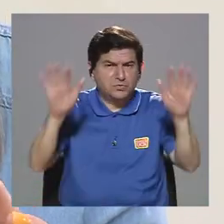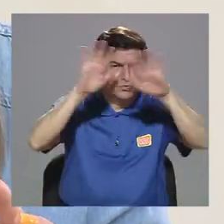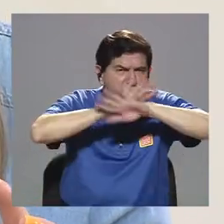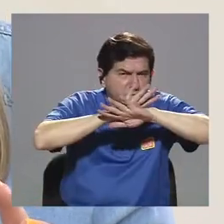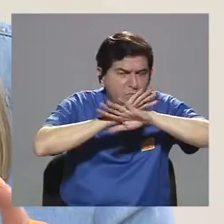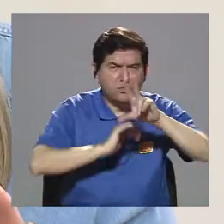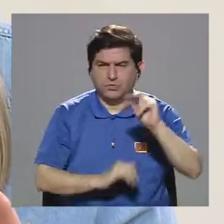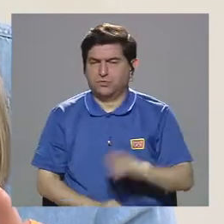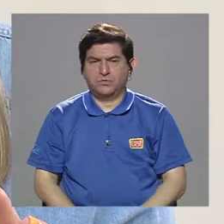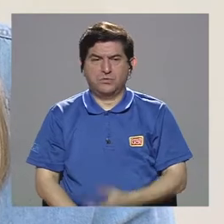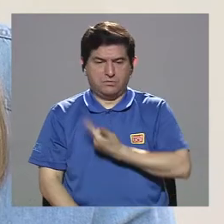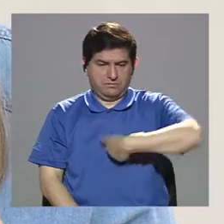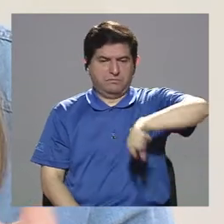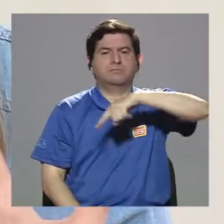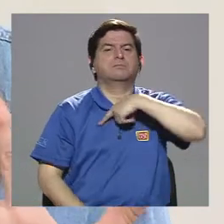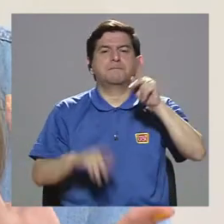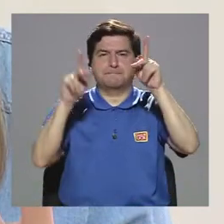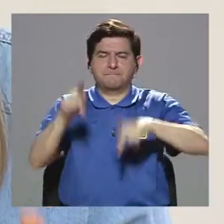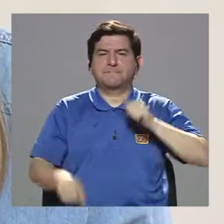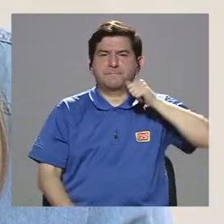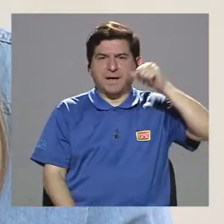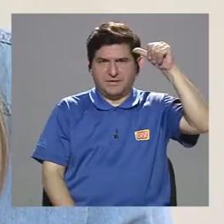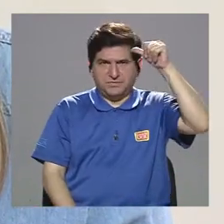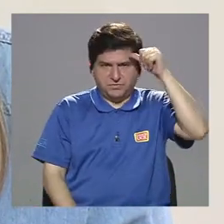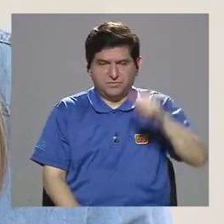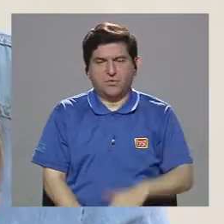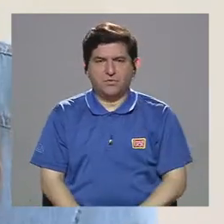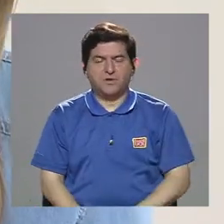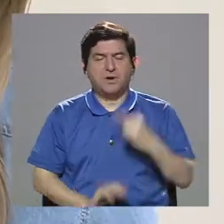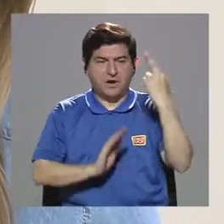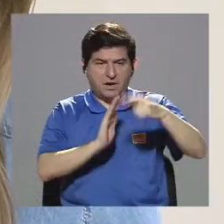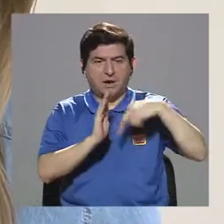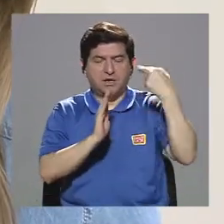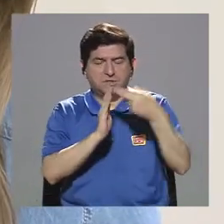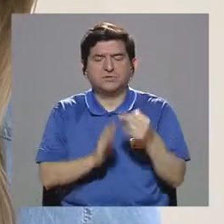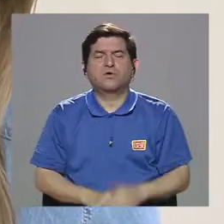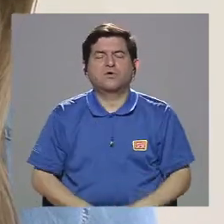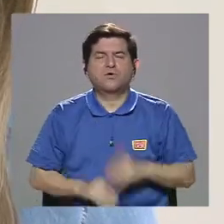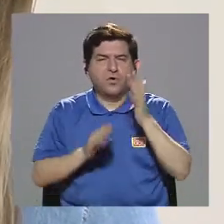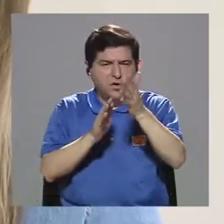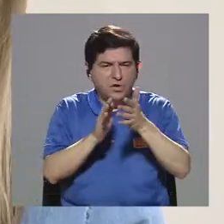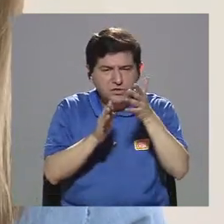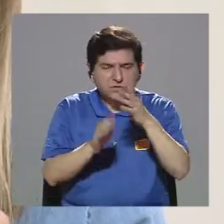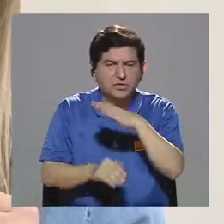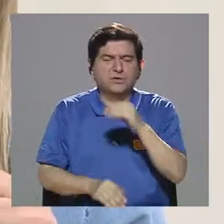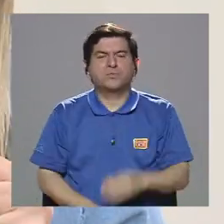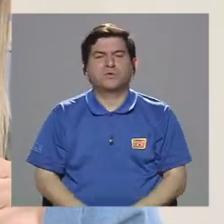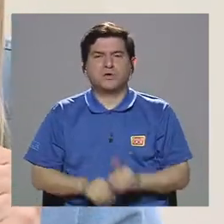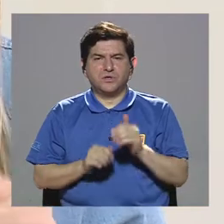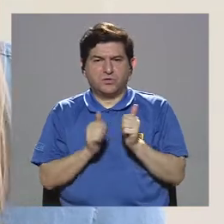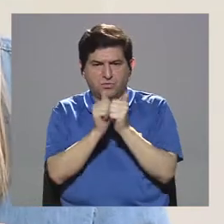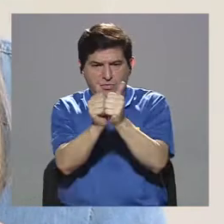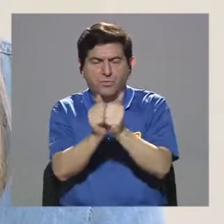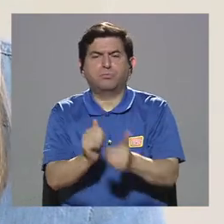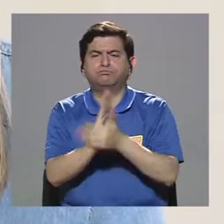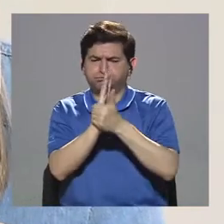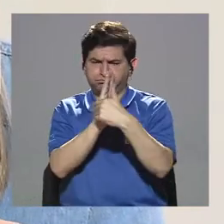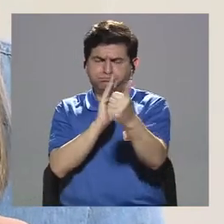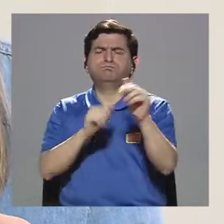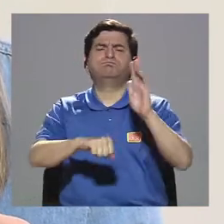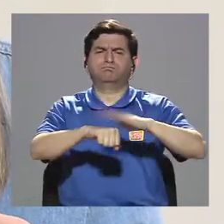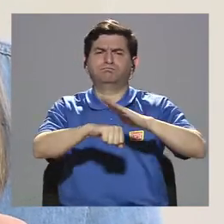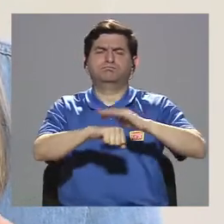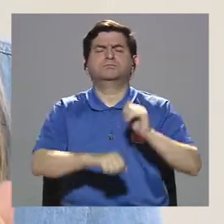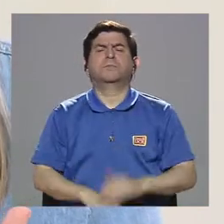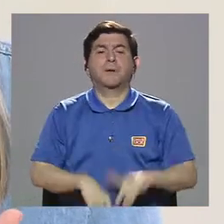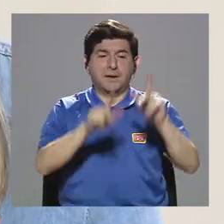discurso es ver cómo nosotros, como personas adultas, con rolos de cuido y acompañamiento, podemos potenciar a que